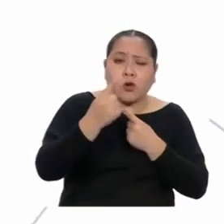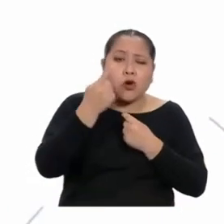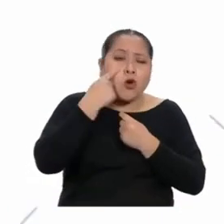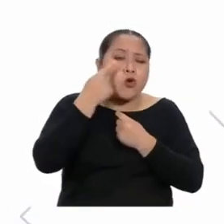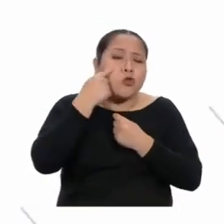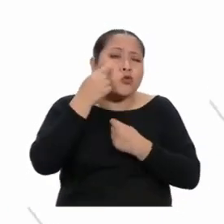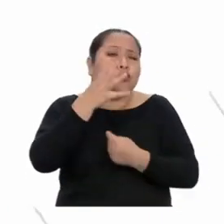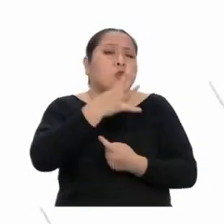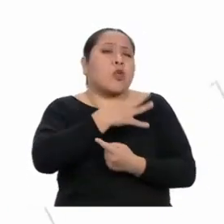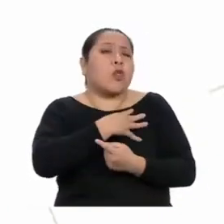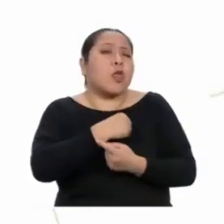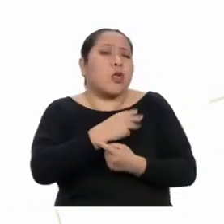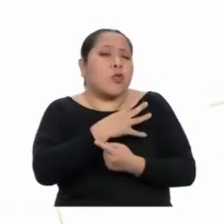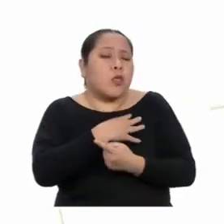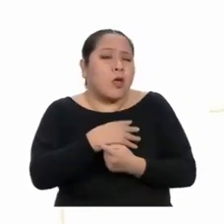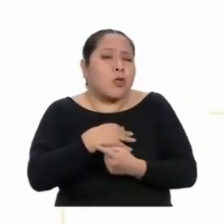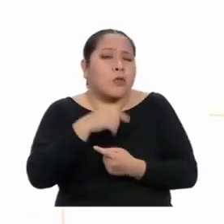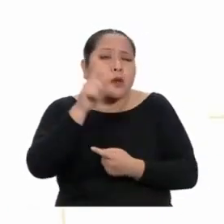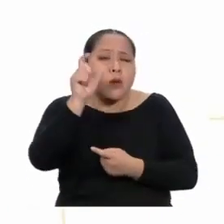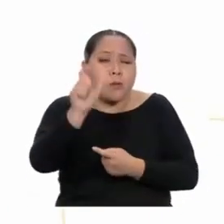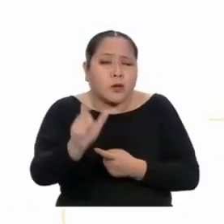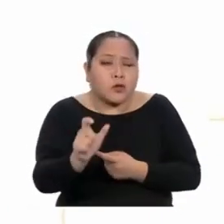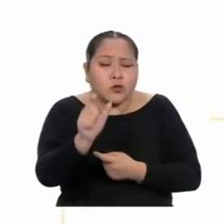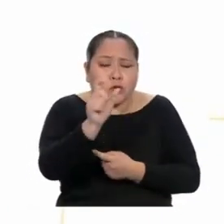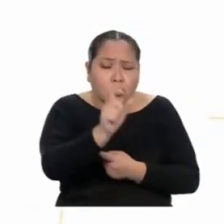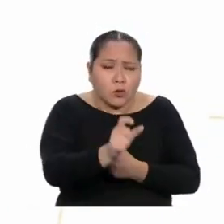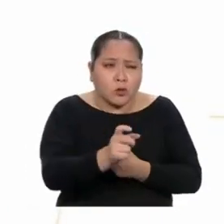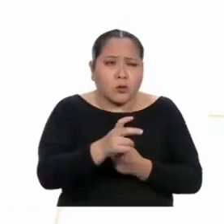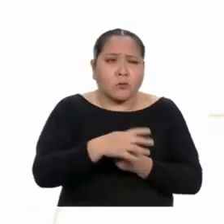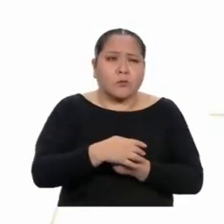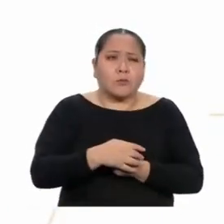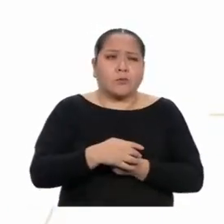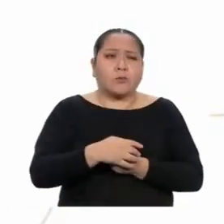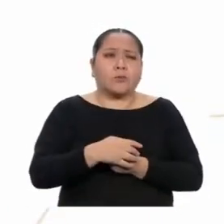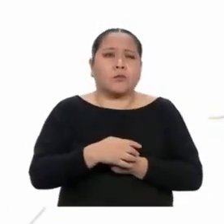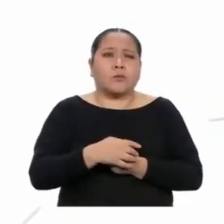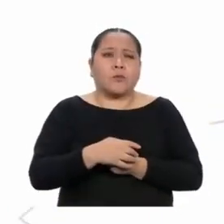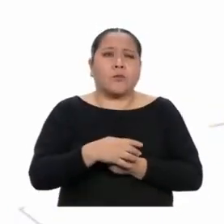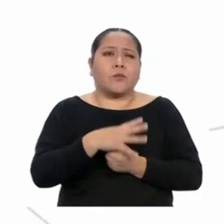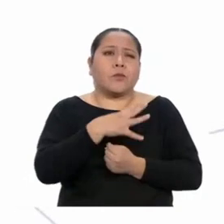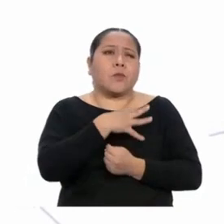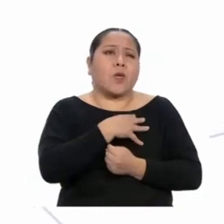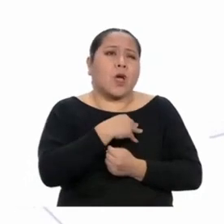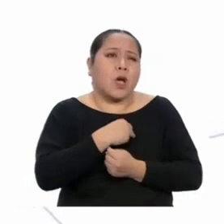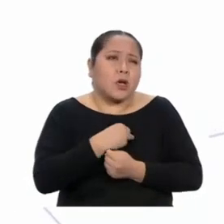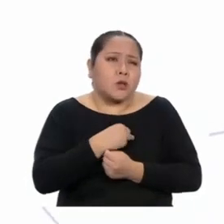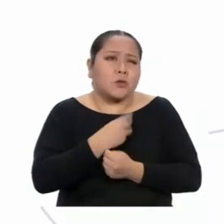la edad del entrevistado. Años.